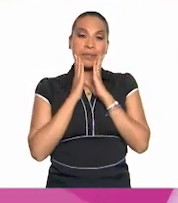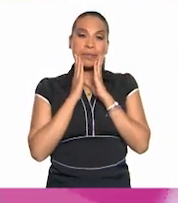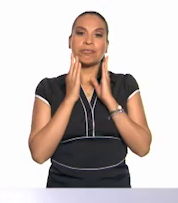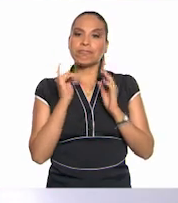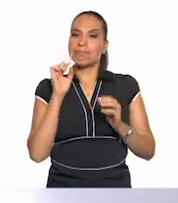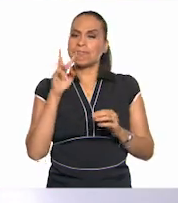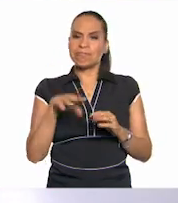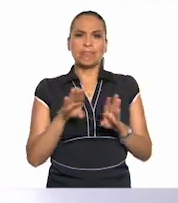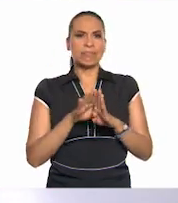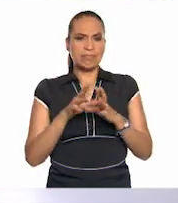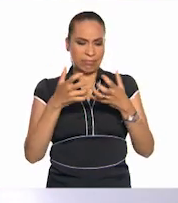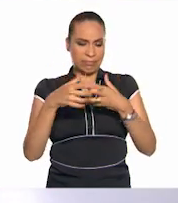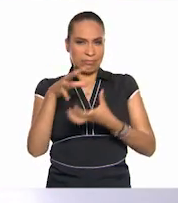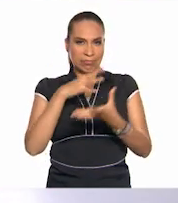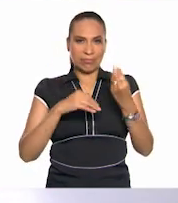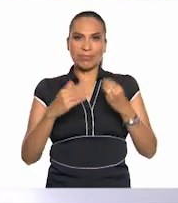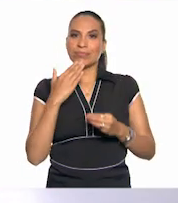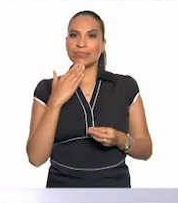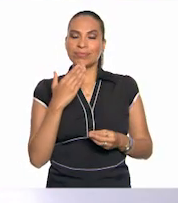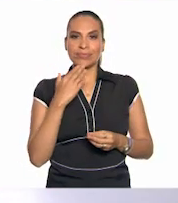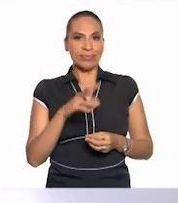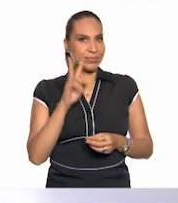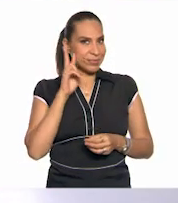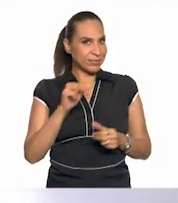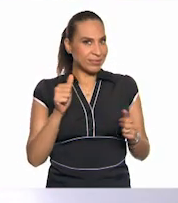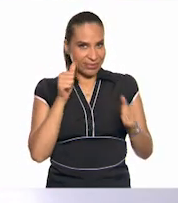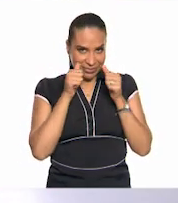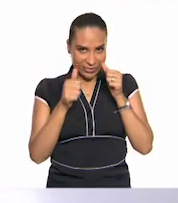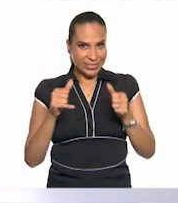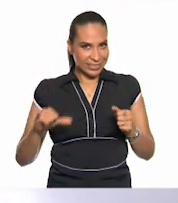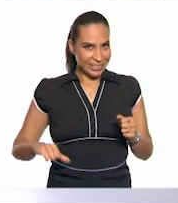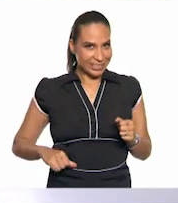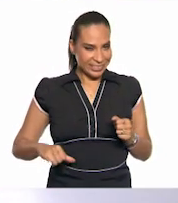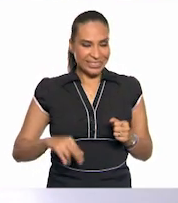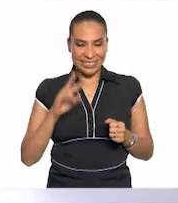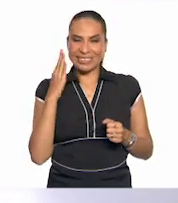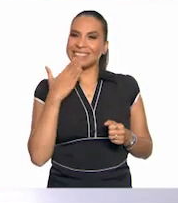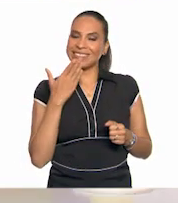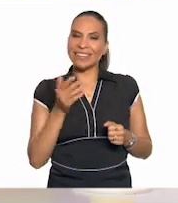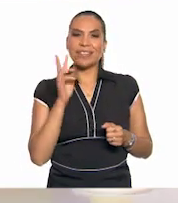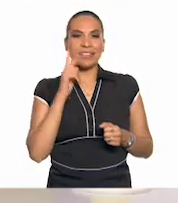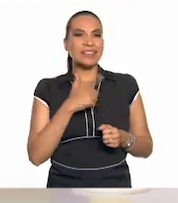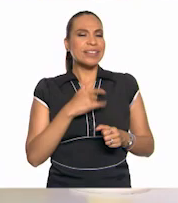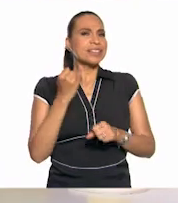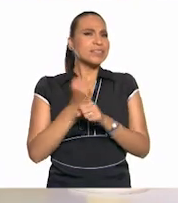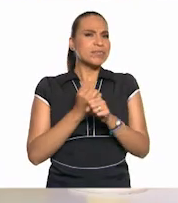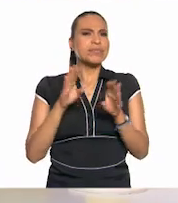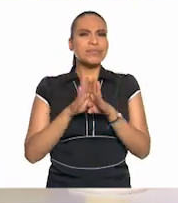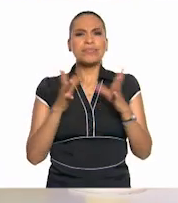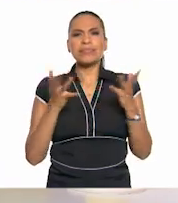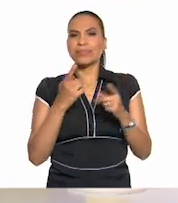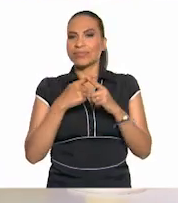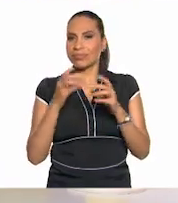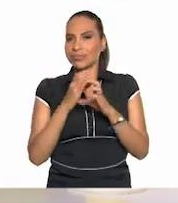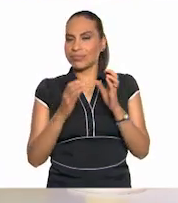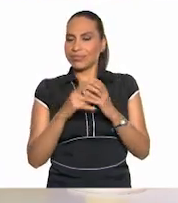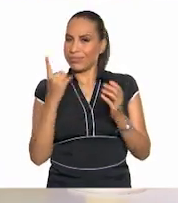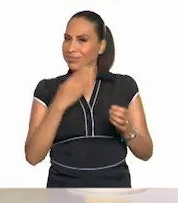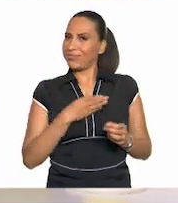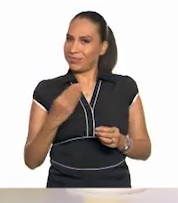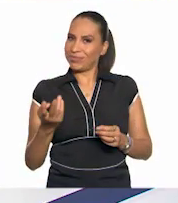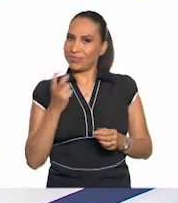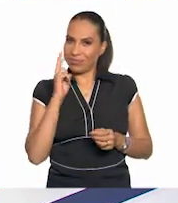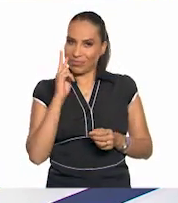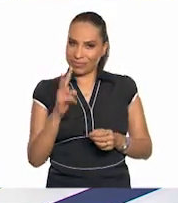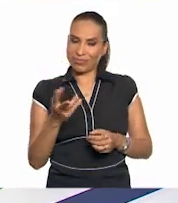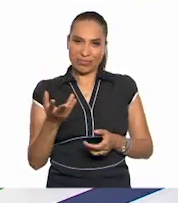Mariana? ¡Manufactura! ¡Muy bien! Sí, se escucha interesante, ¿no? Sí, se oye muy bien. A mí me encanta investigar cómo se elaboran las cosas. Ah, pues qué bueno. Todo eso